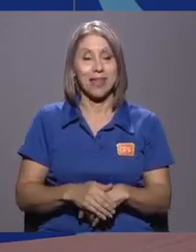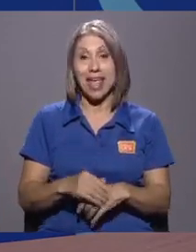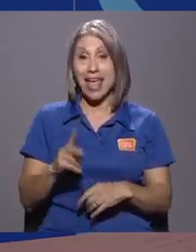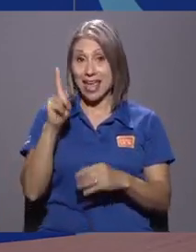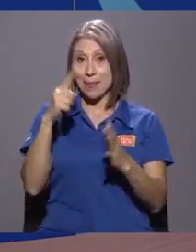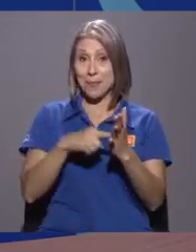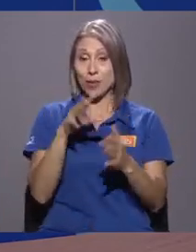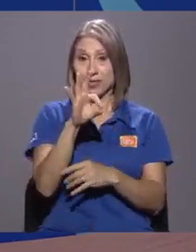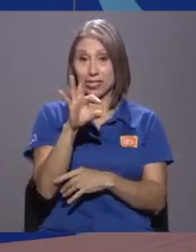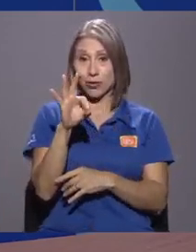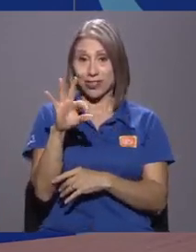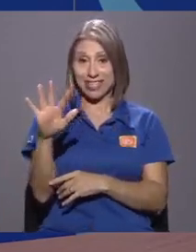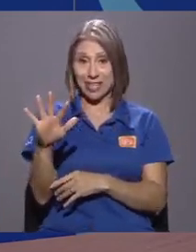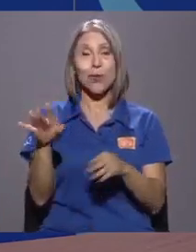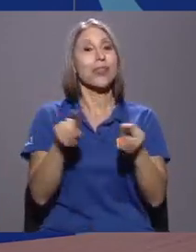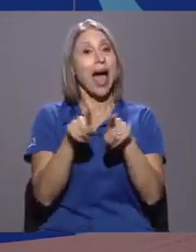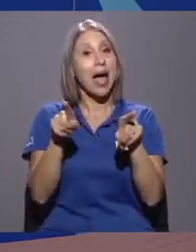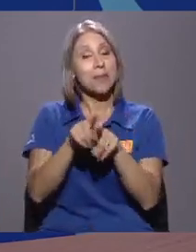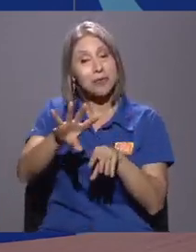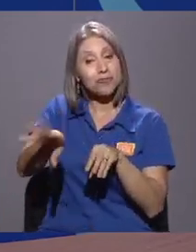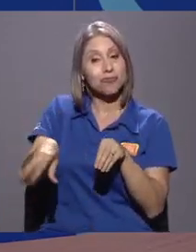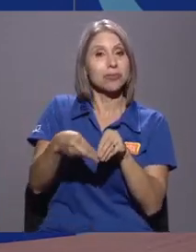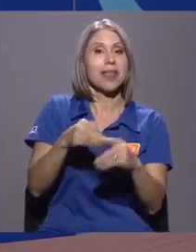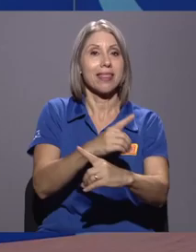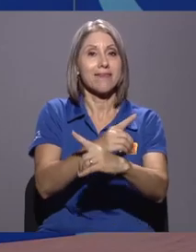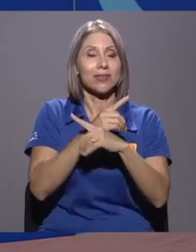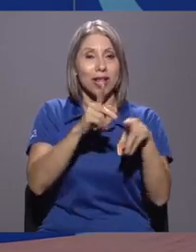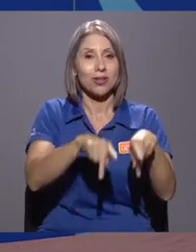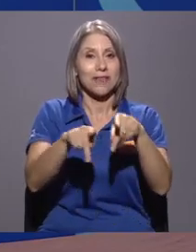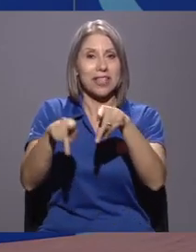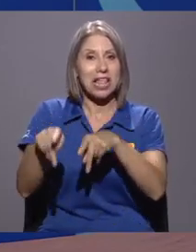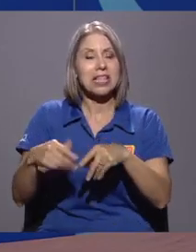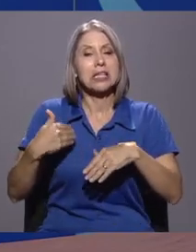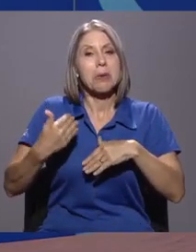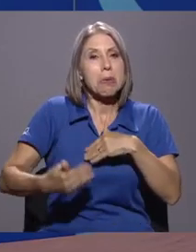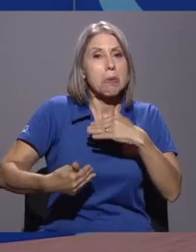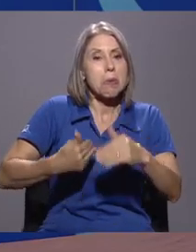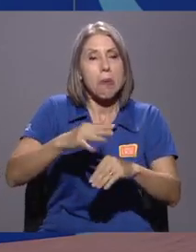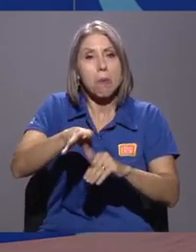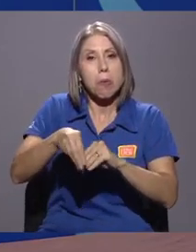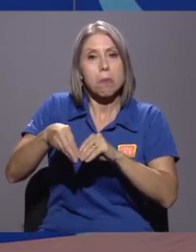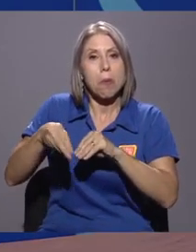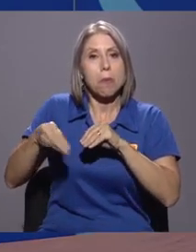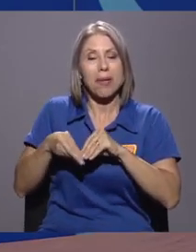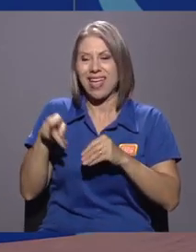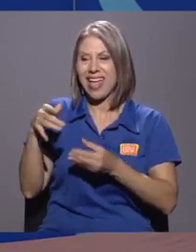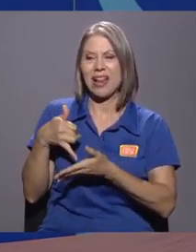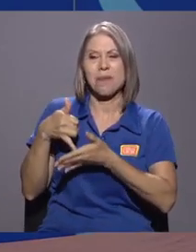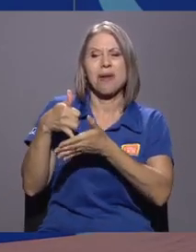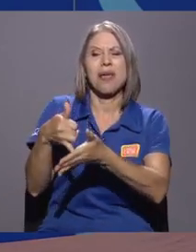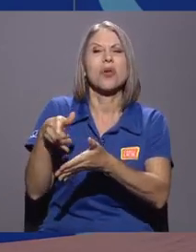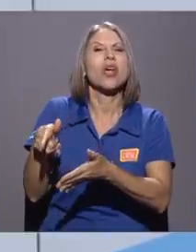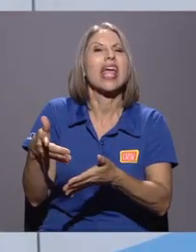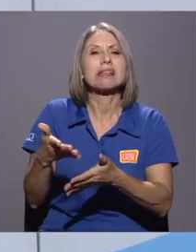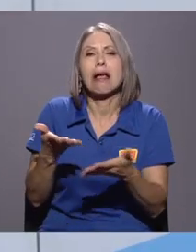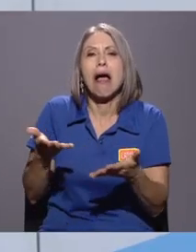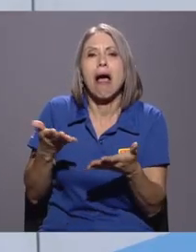también se suma y bueno ya se han venido sumándose otros entes con que es el premio en qué consiste y por qué lo dan